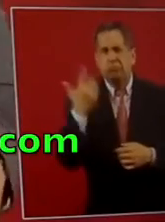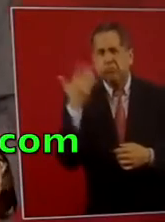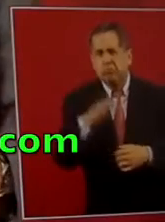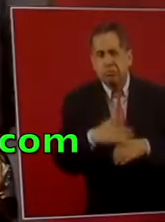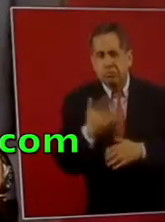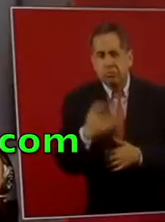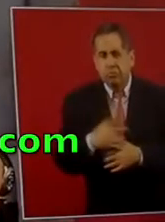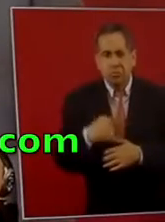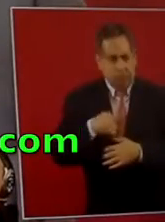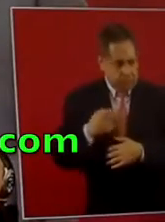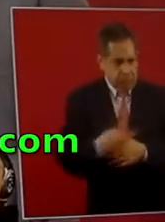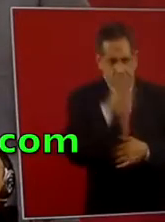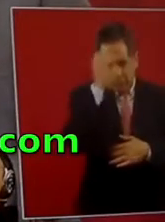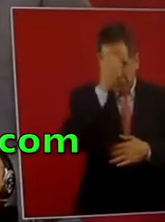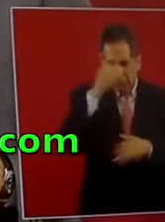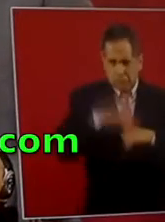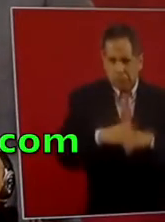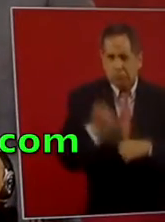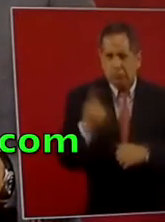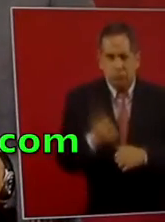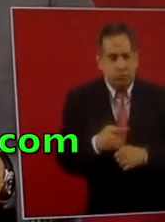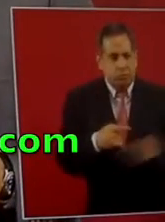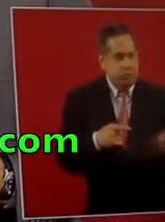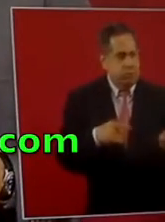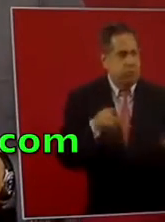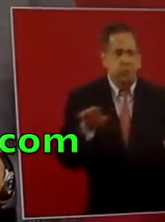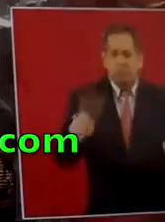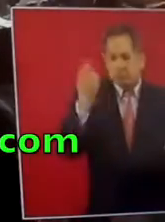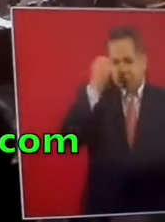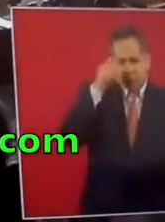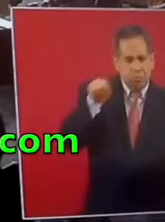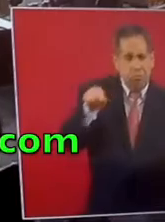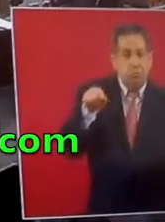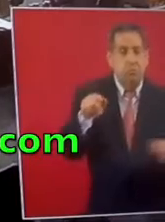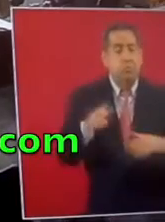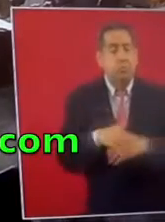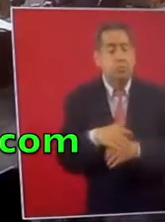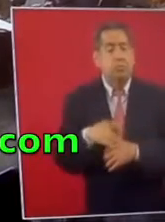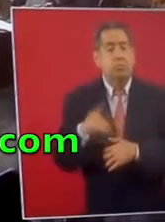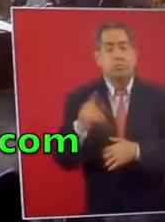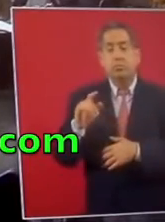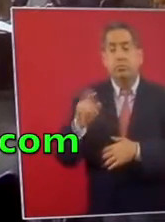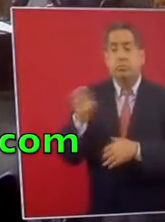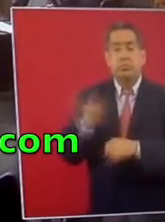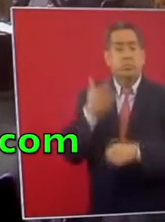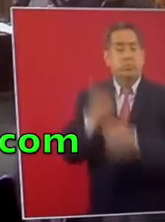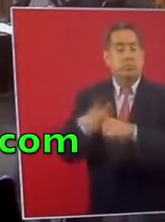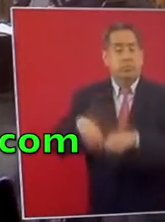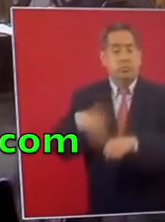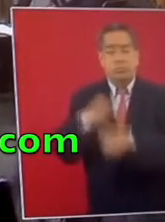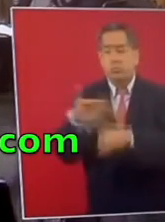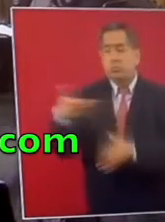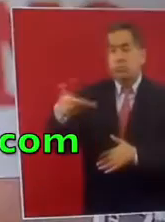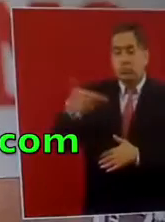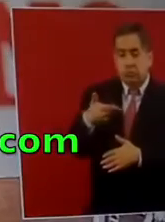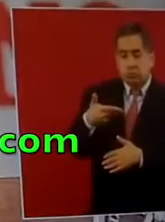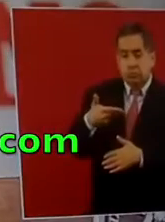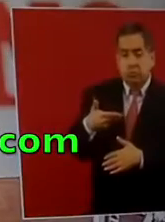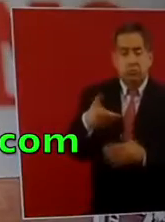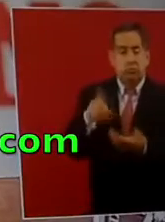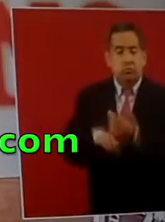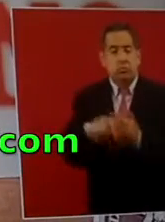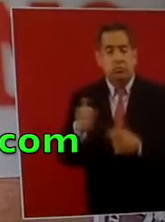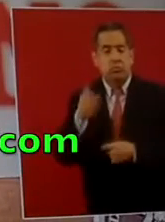regularización social de los núcleos agrarios. Se está trabajando también aunado, la gobernatura nacional